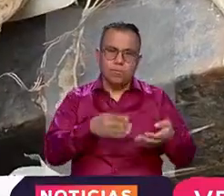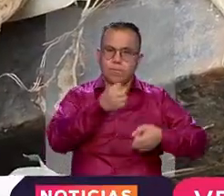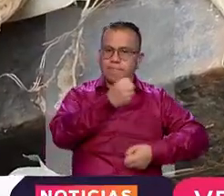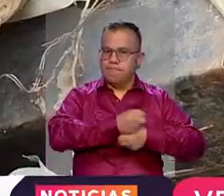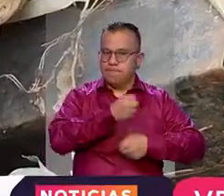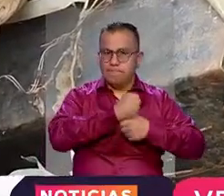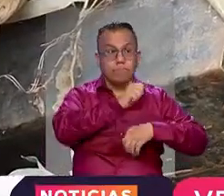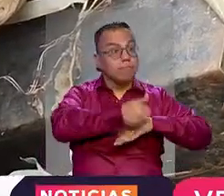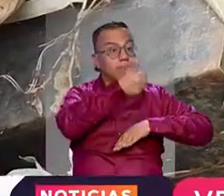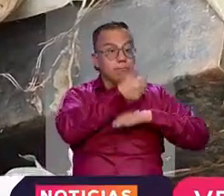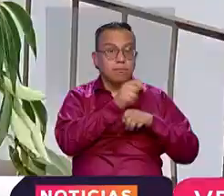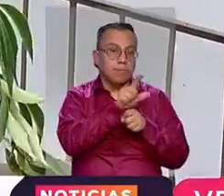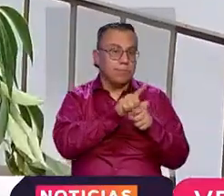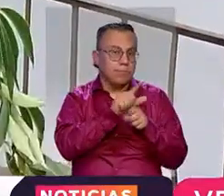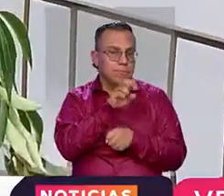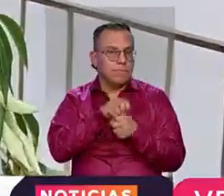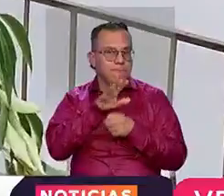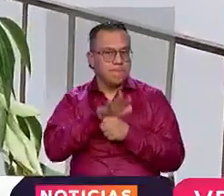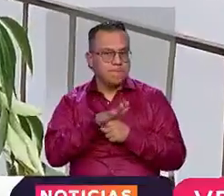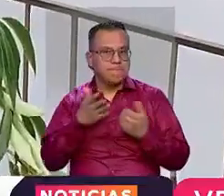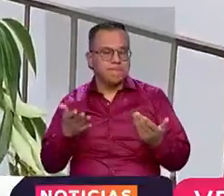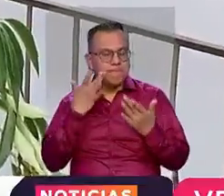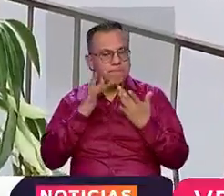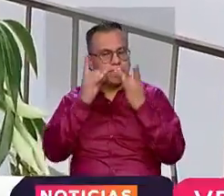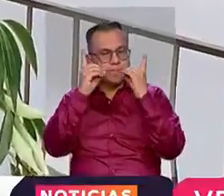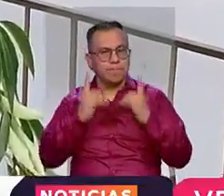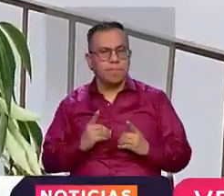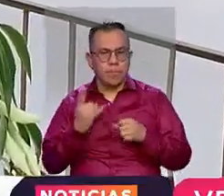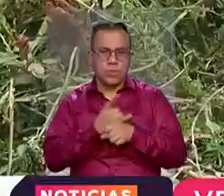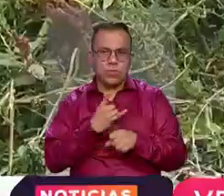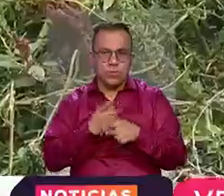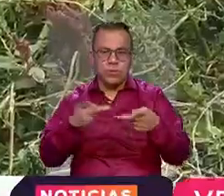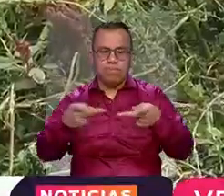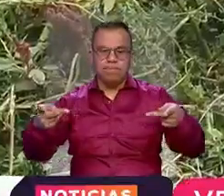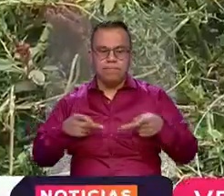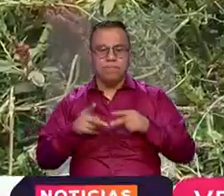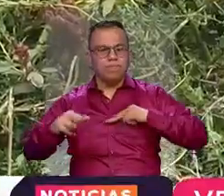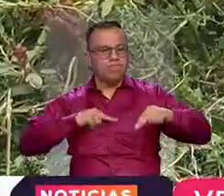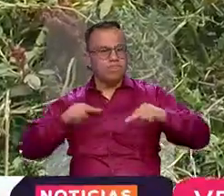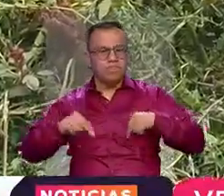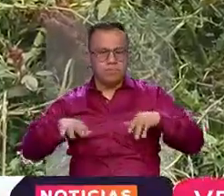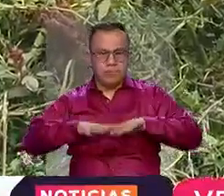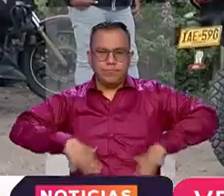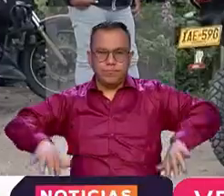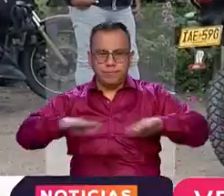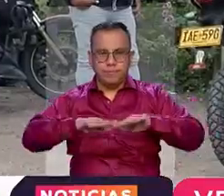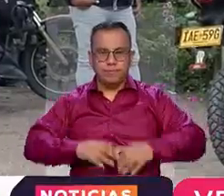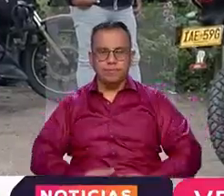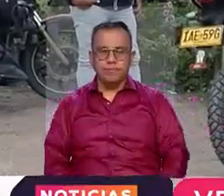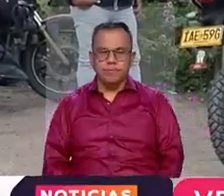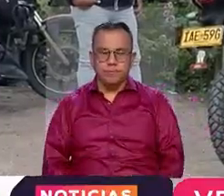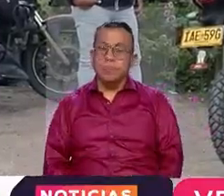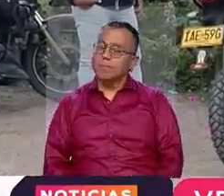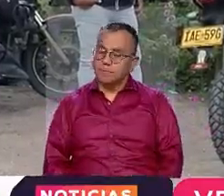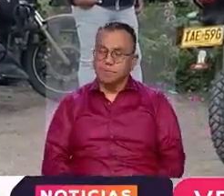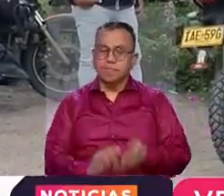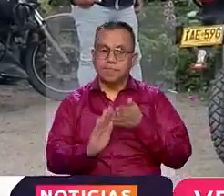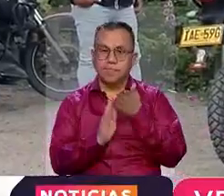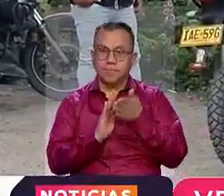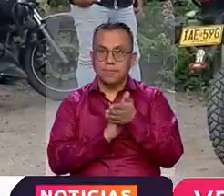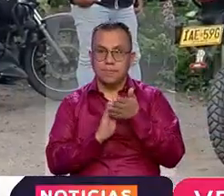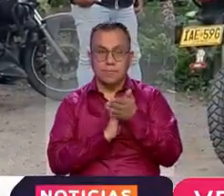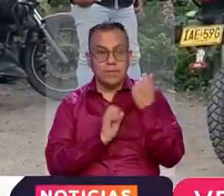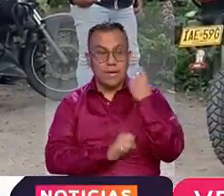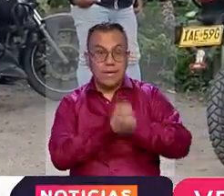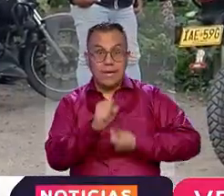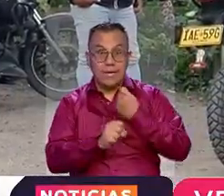entre las autoridades locales y distritales para determinar el uso y la administración del espacio. Les cuento que por años el